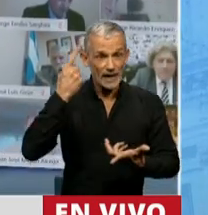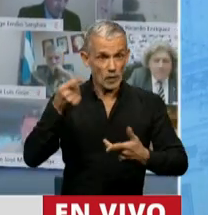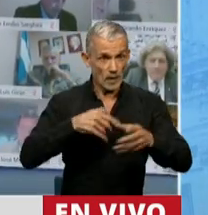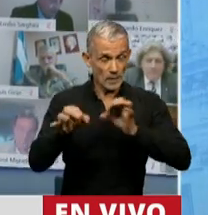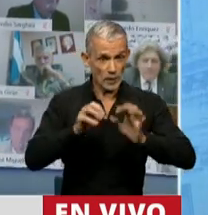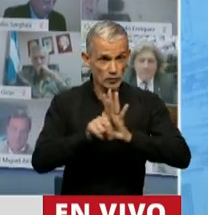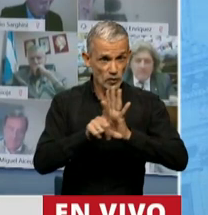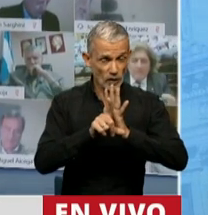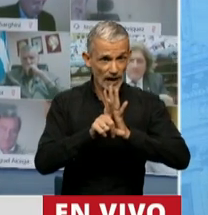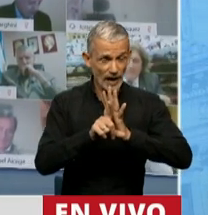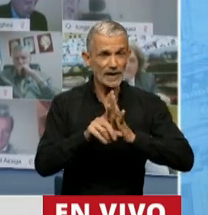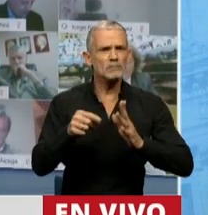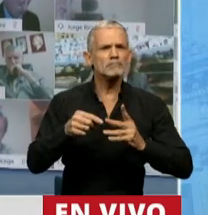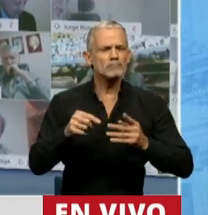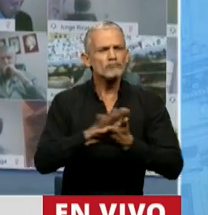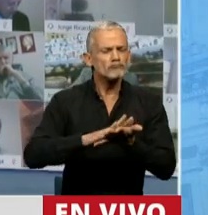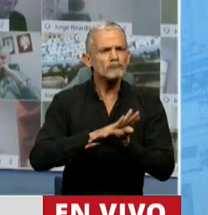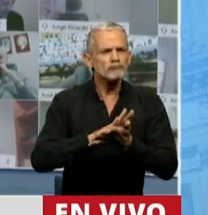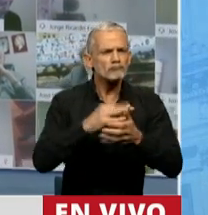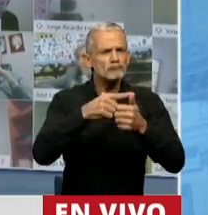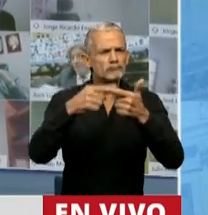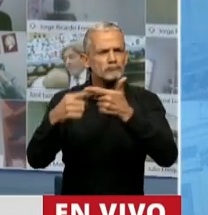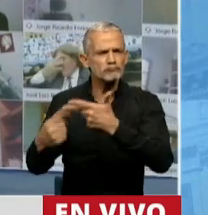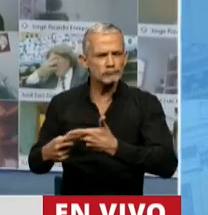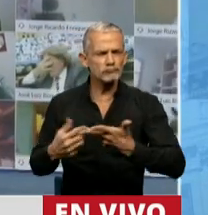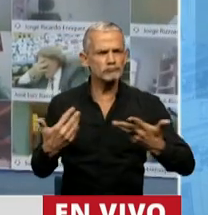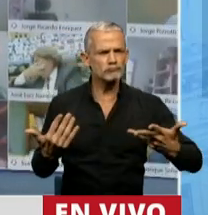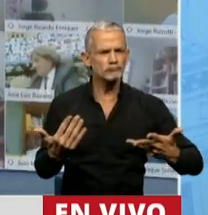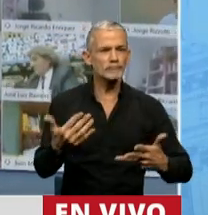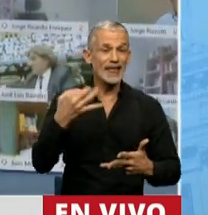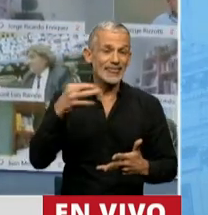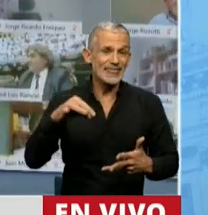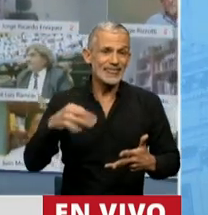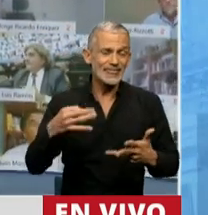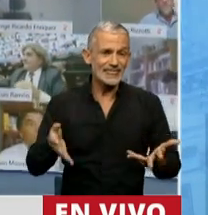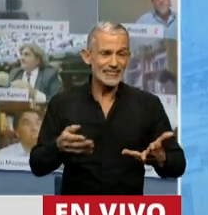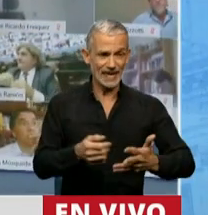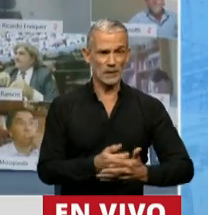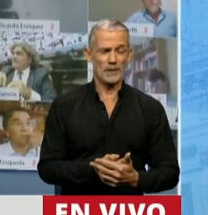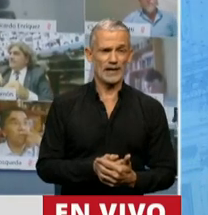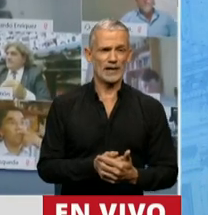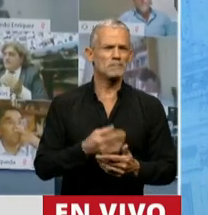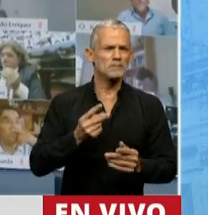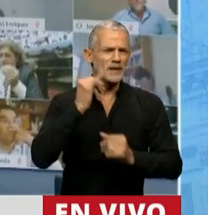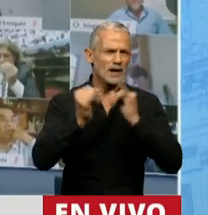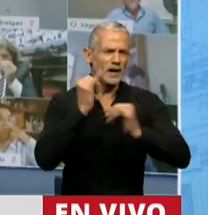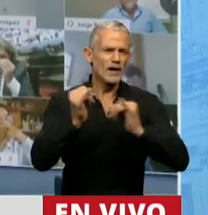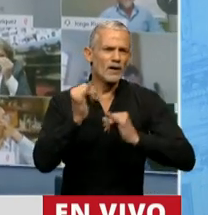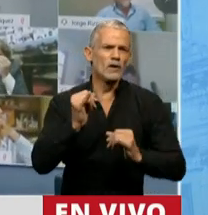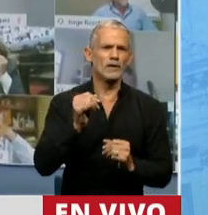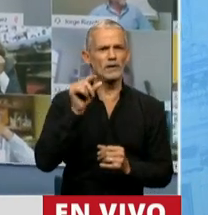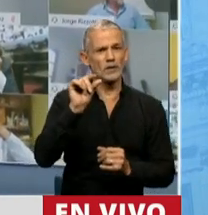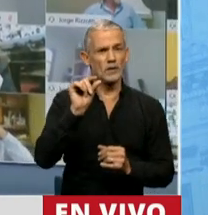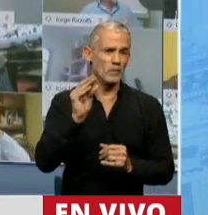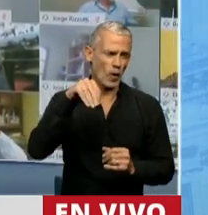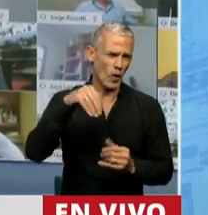este proyecto viene a resolver varias cuestiones. Tendría que decir un poquito más, y lo estoy